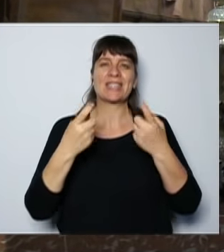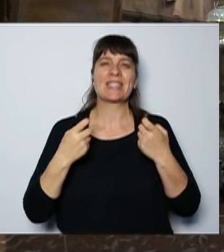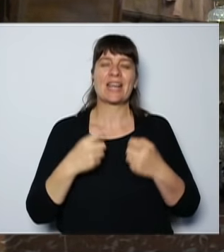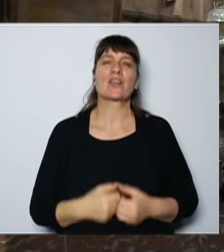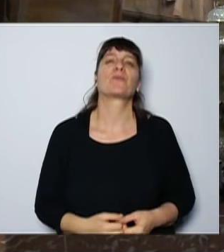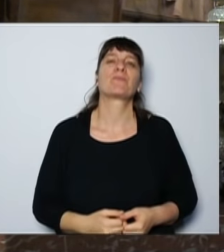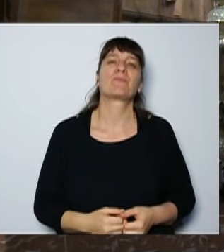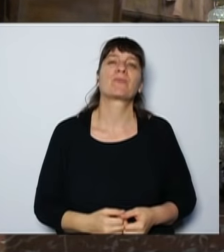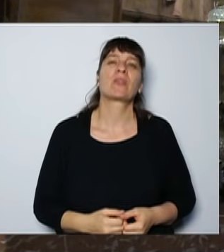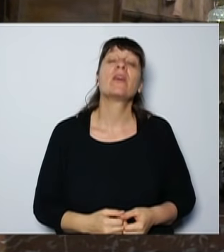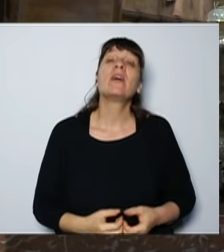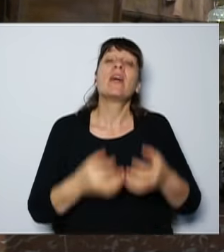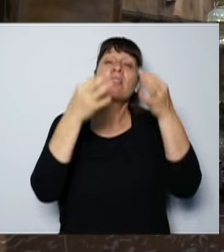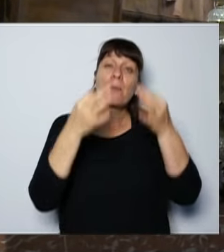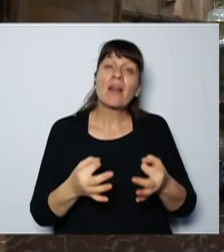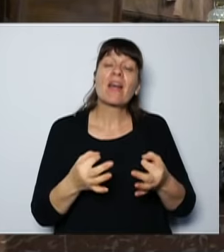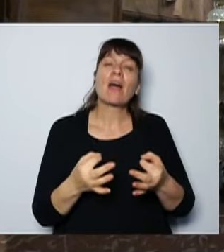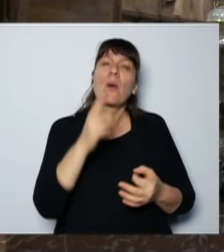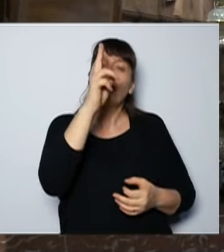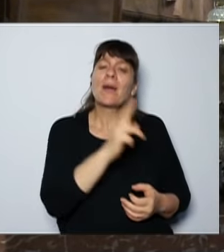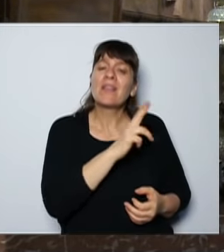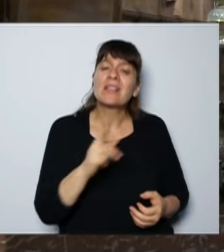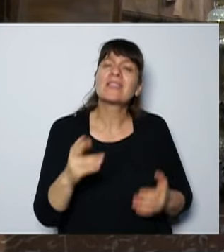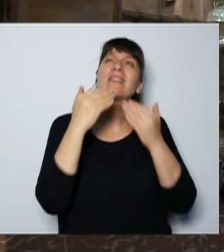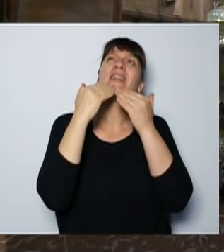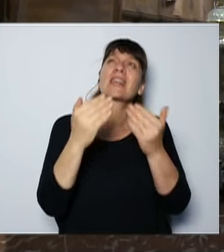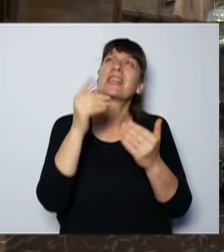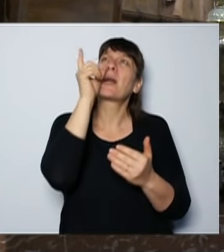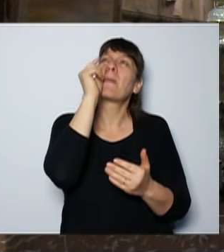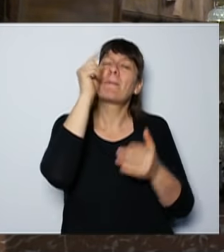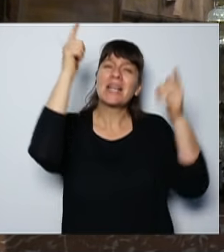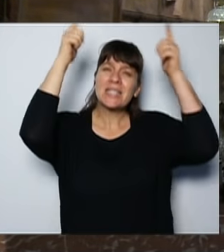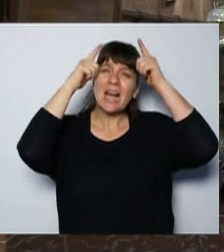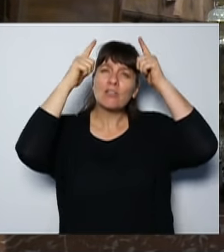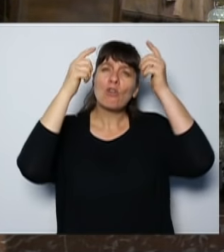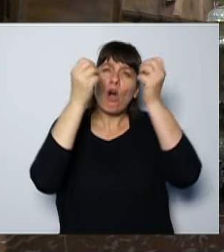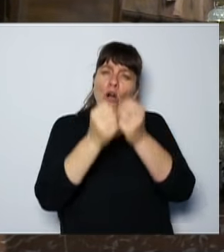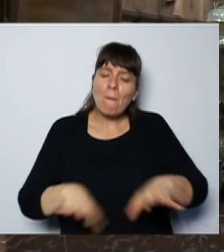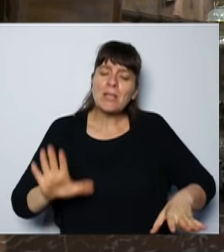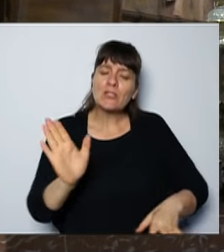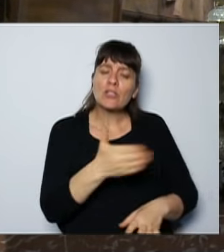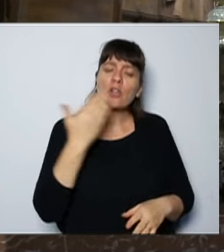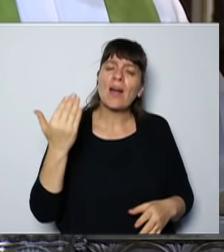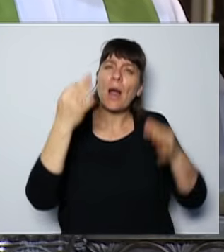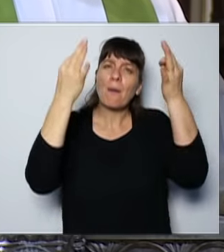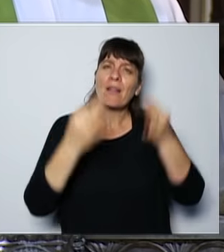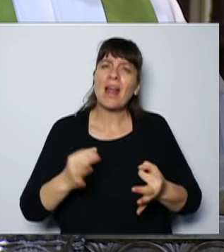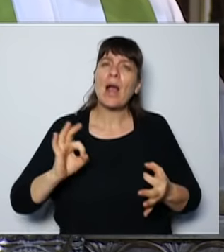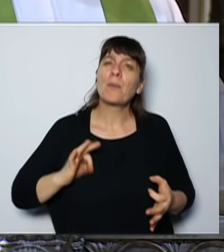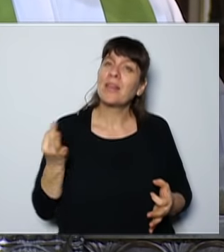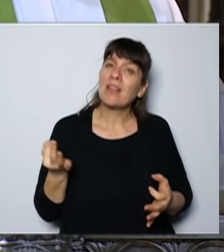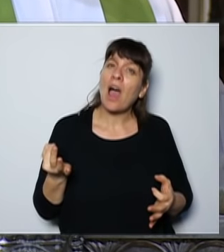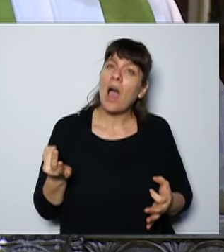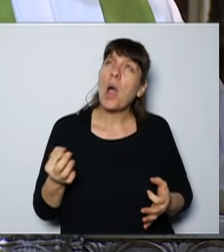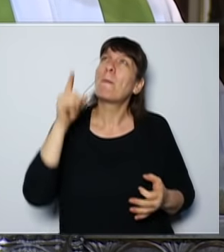y necesario. En verdad es justo bendecirte y darte gracias, Padre Santo, fuente de la verdad y de la vida, porque nos